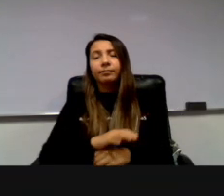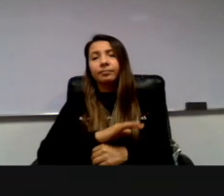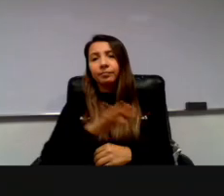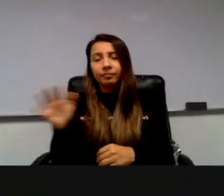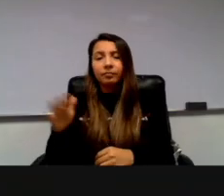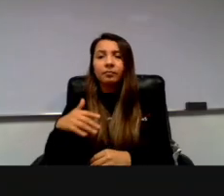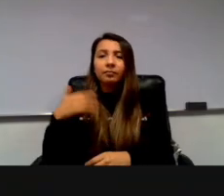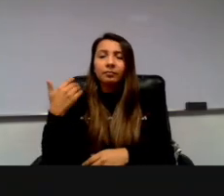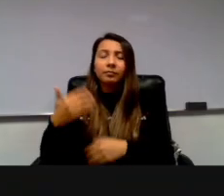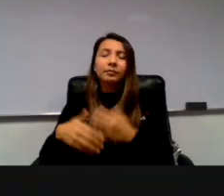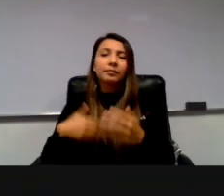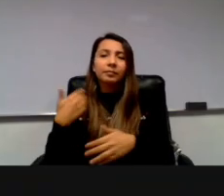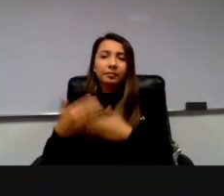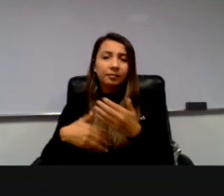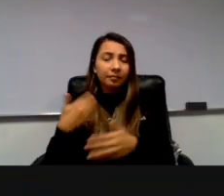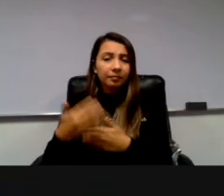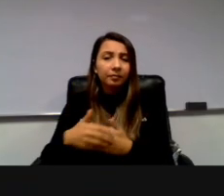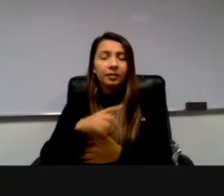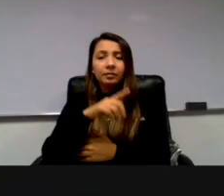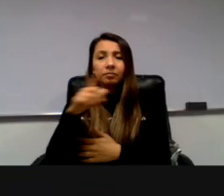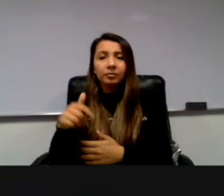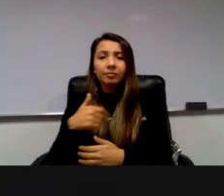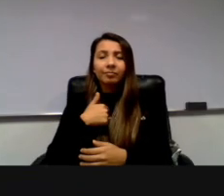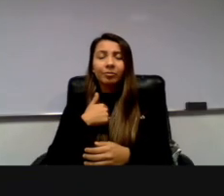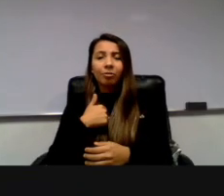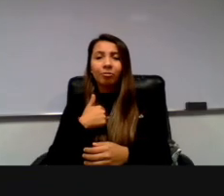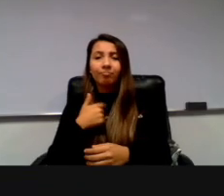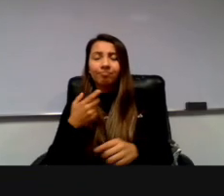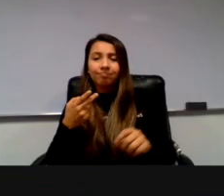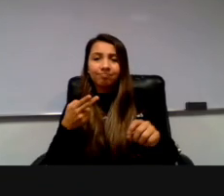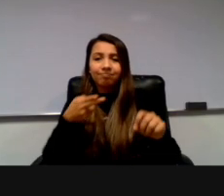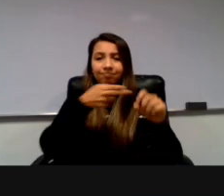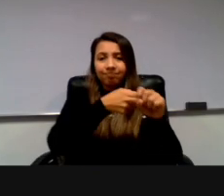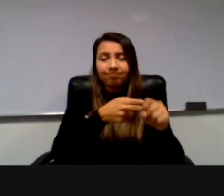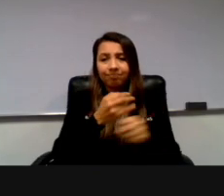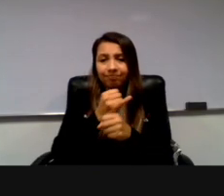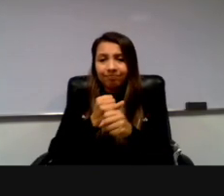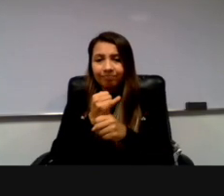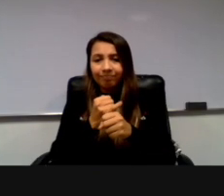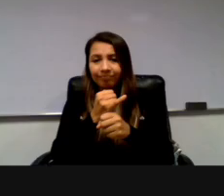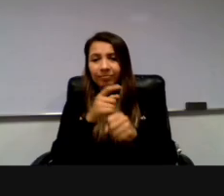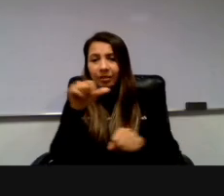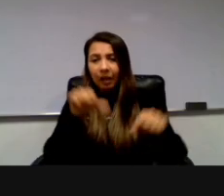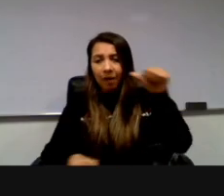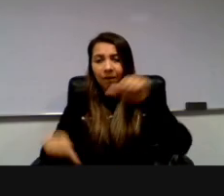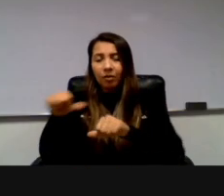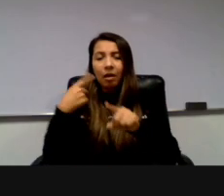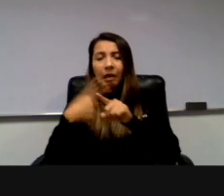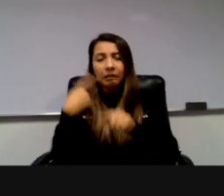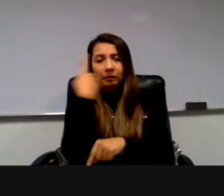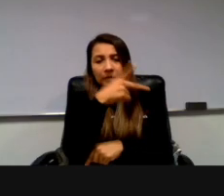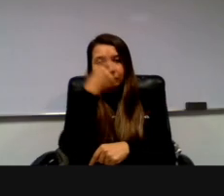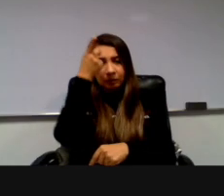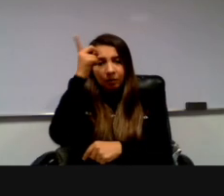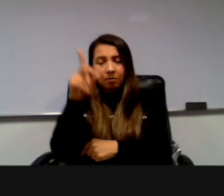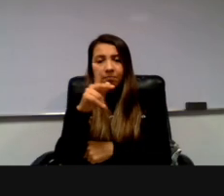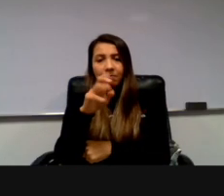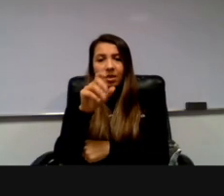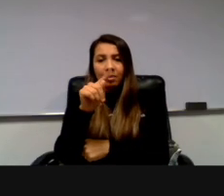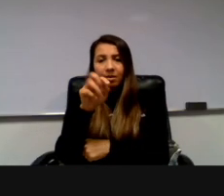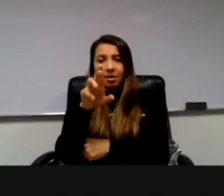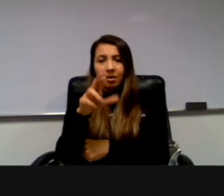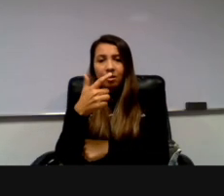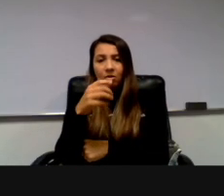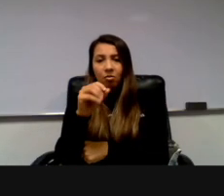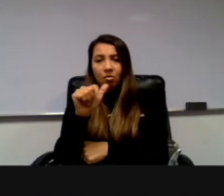Bueno, por aquel entonces me tocó hacer una estancia de investigación en el laboratorio de Peter Gogarten. Aquí está Peter,